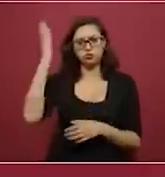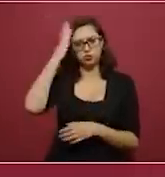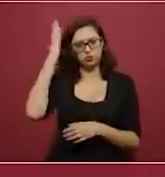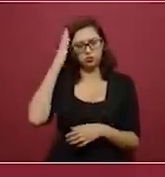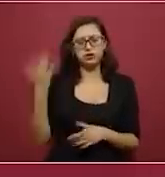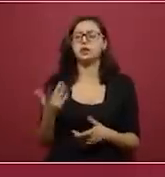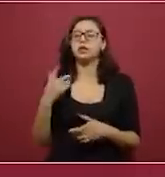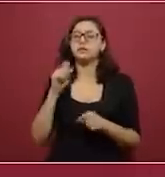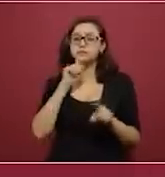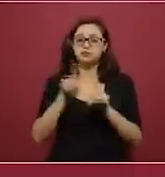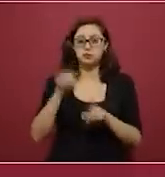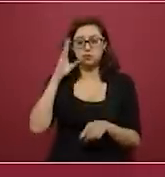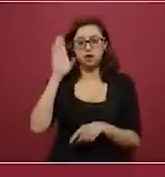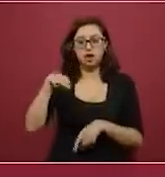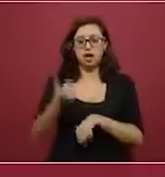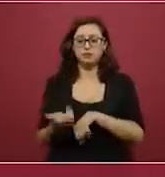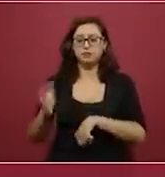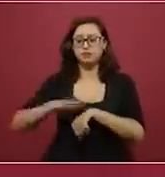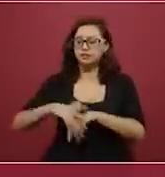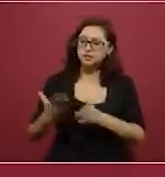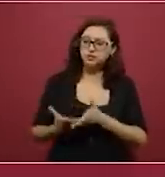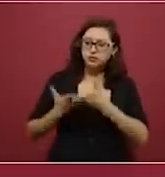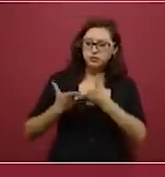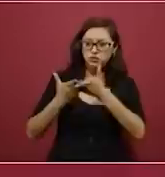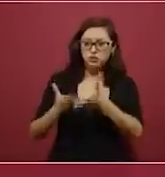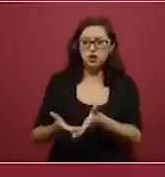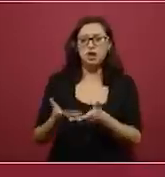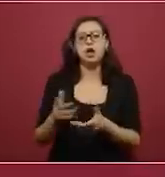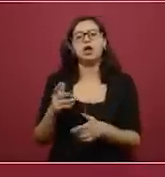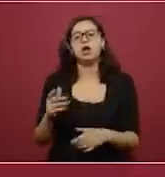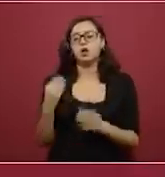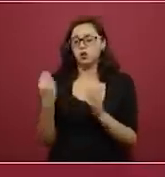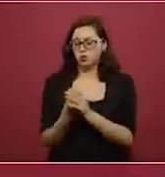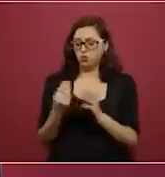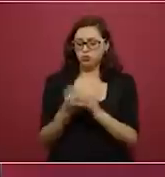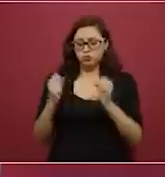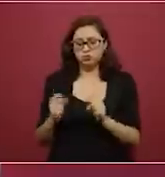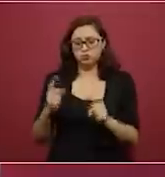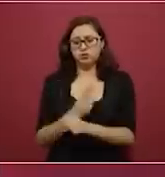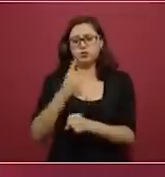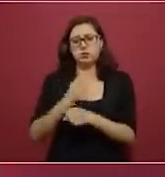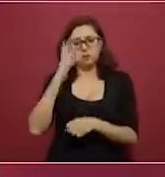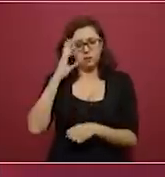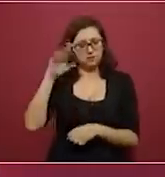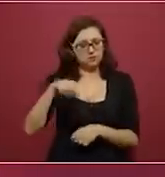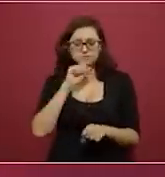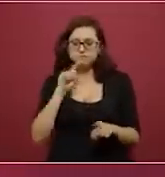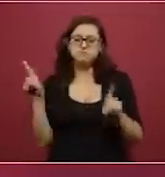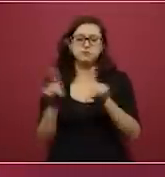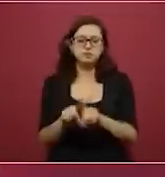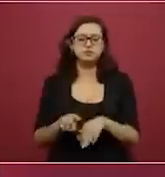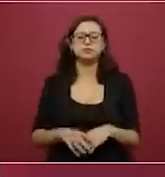maestría en administración naval el curso de seguridad nacional con una maestría del mismo nombre